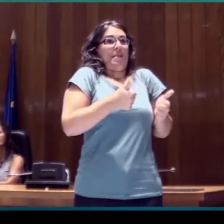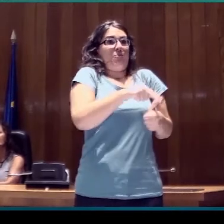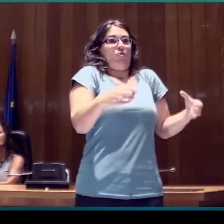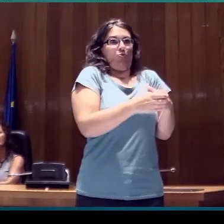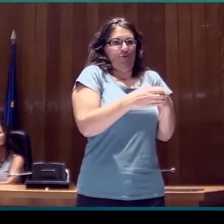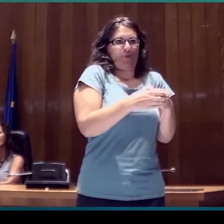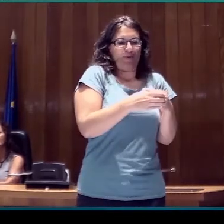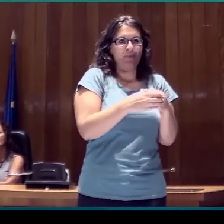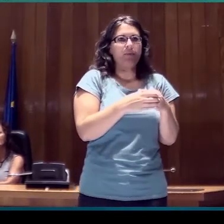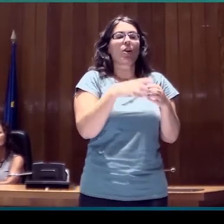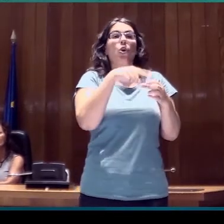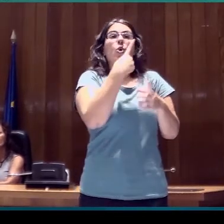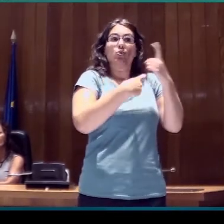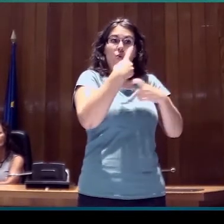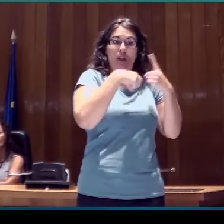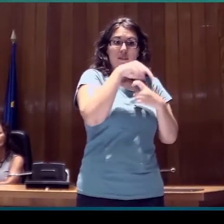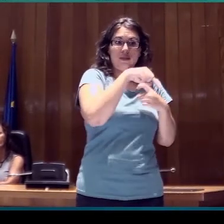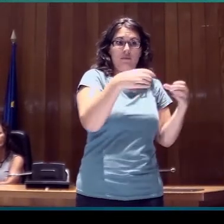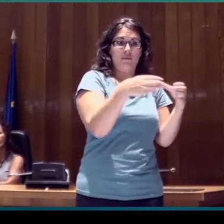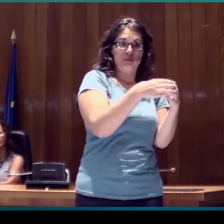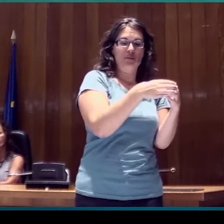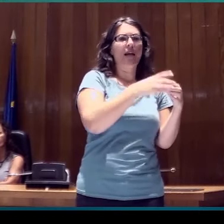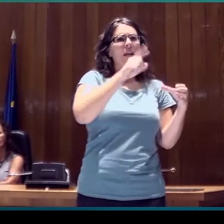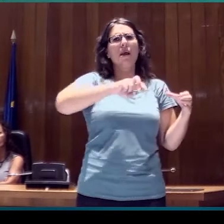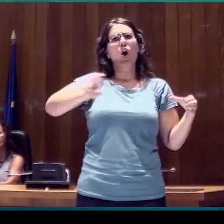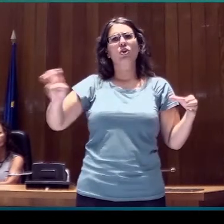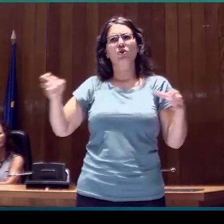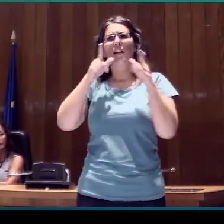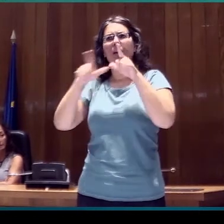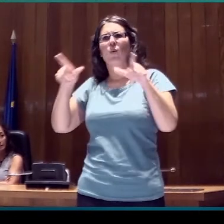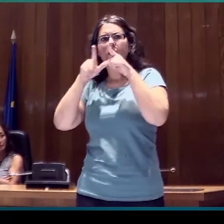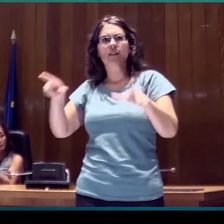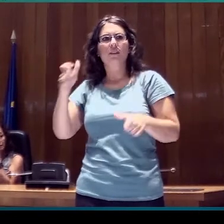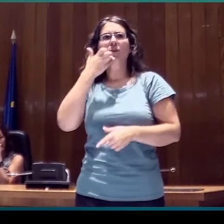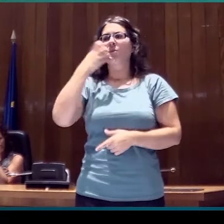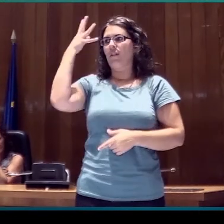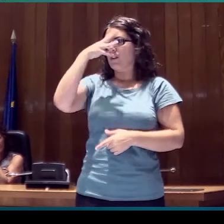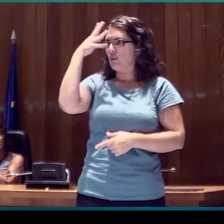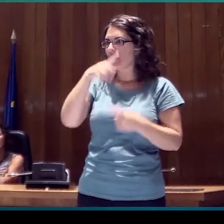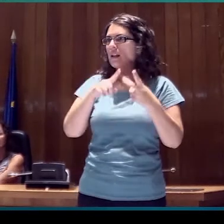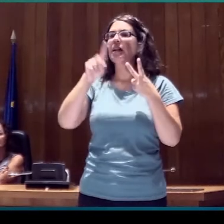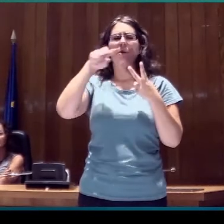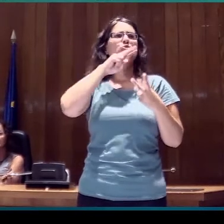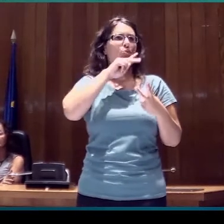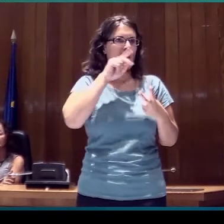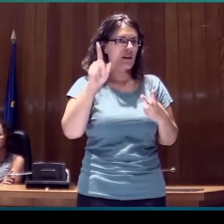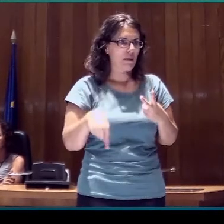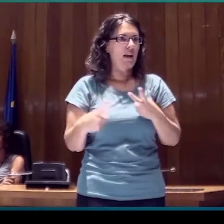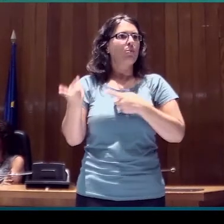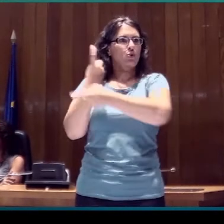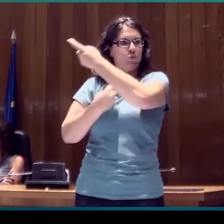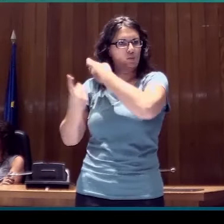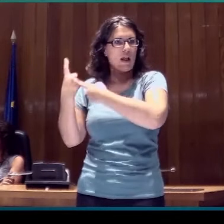consultas que hicimos a algunos lingüistas, hemos consultado con Francisco Martínez y con Rubén Nogueira también, en fin,